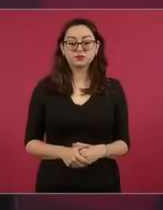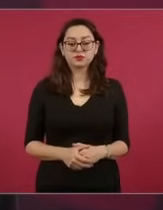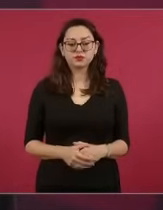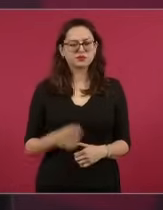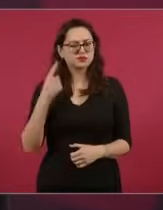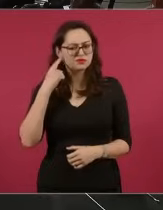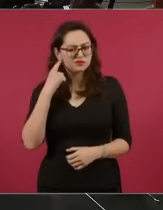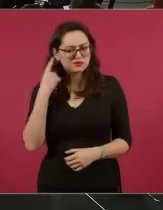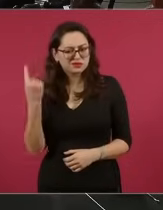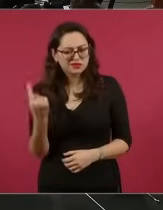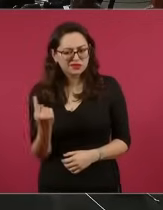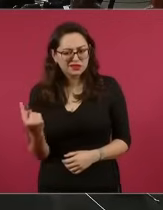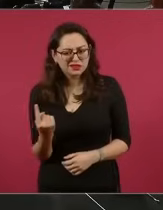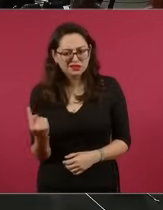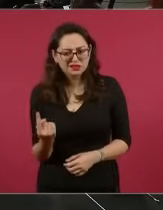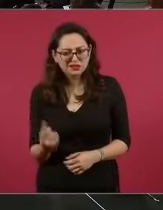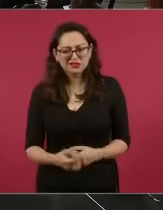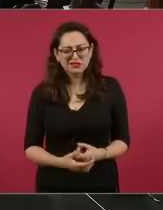¿cómo?